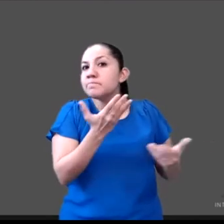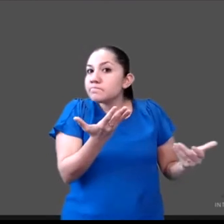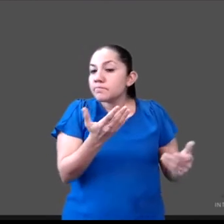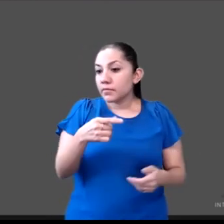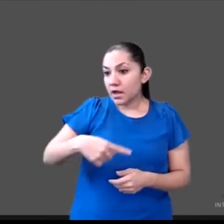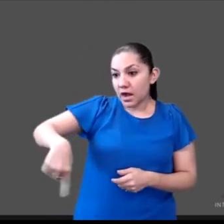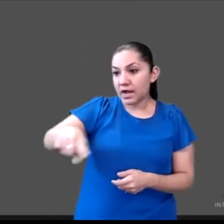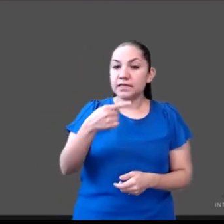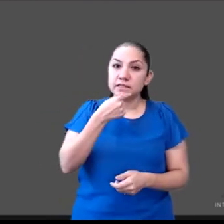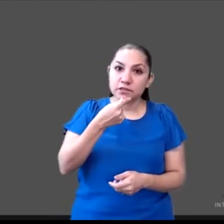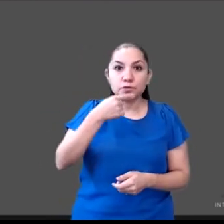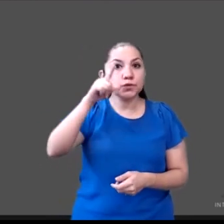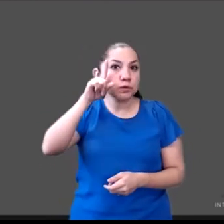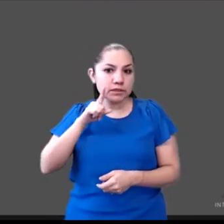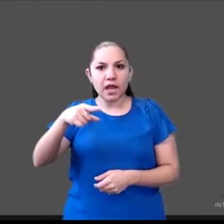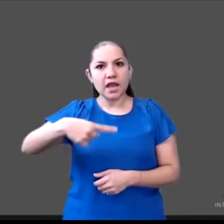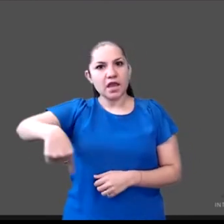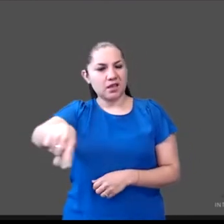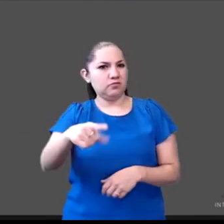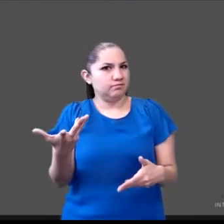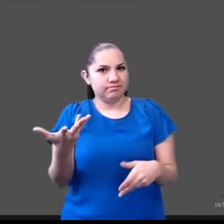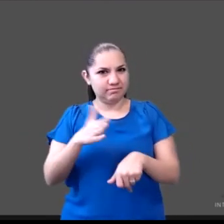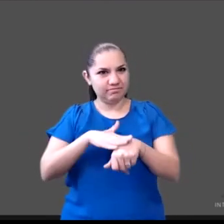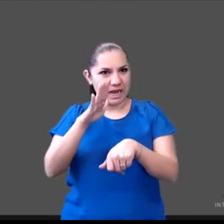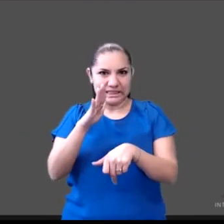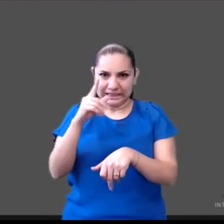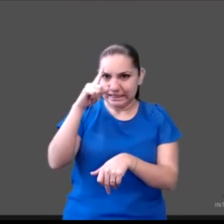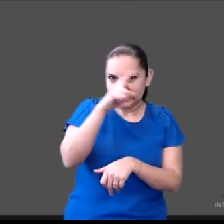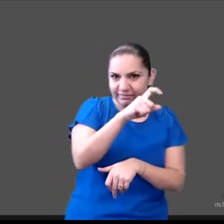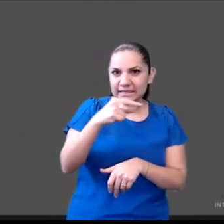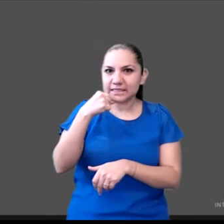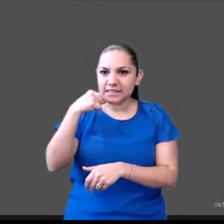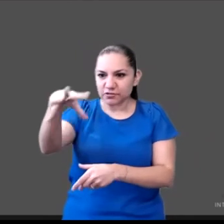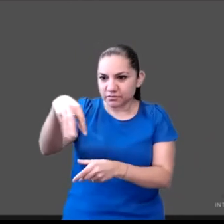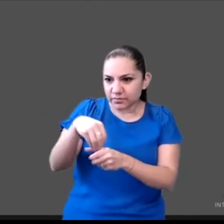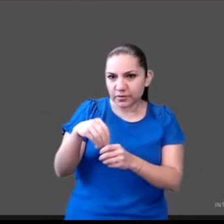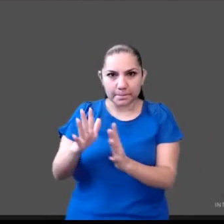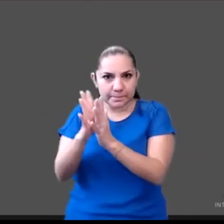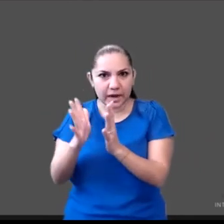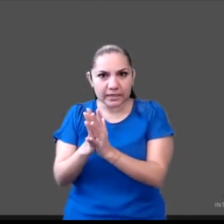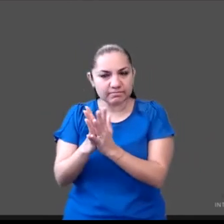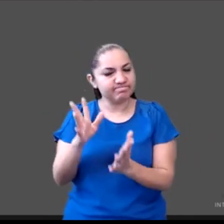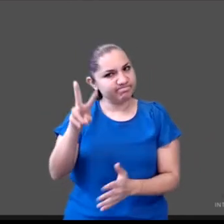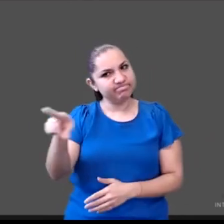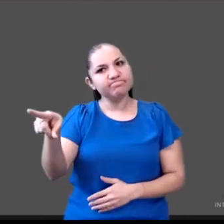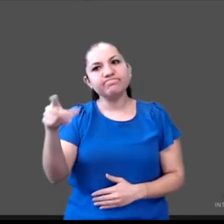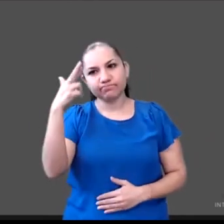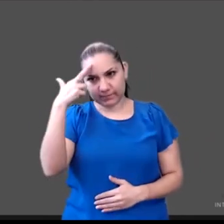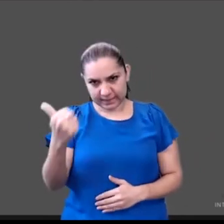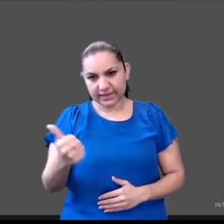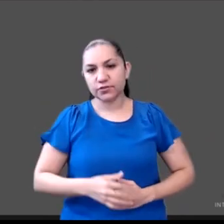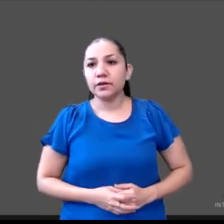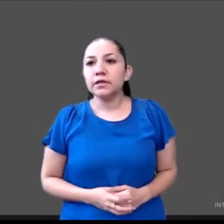nos ha costado más trabajo que con todos los demás grupos de población. En eso tienes toda la razón. Yo quiero recordar que